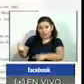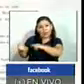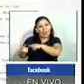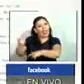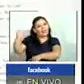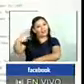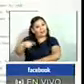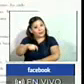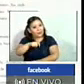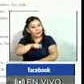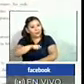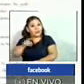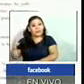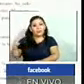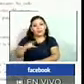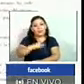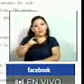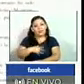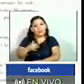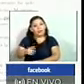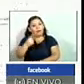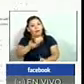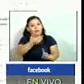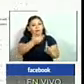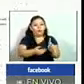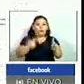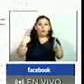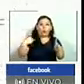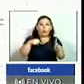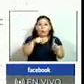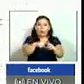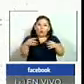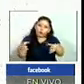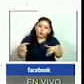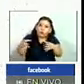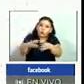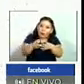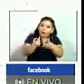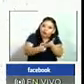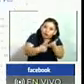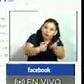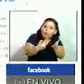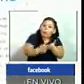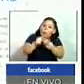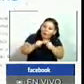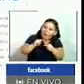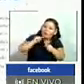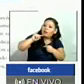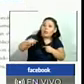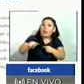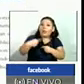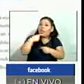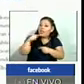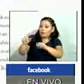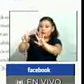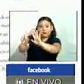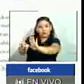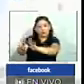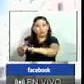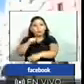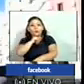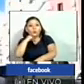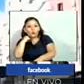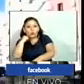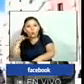desde Chile el ex coronel inocente Montano integraba la cúpula que ordenó la operación militar para asesinar a los seis jesuitas